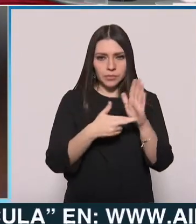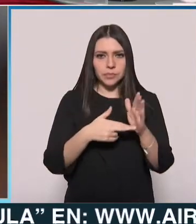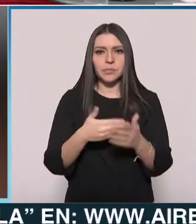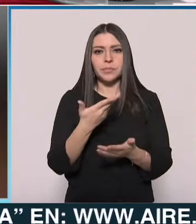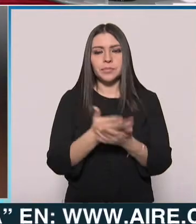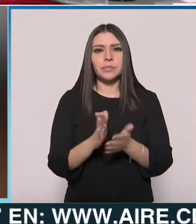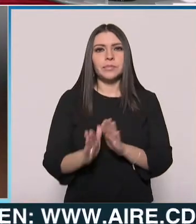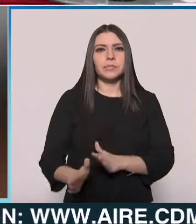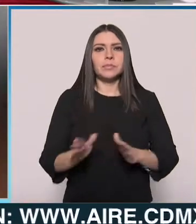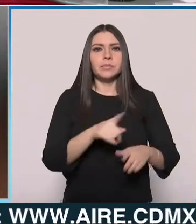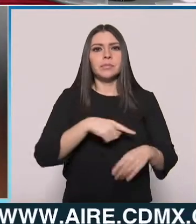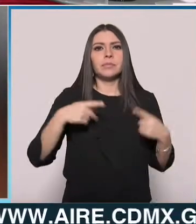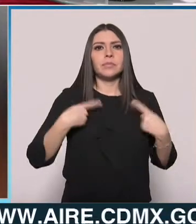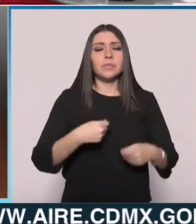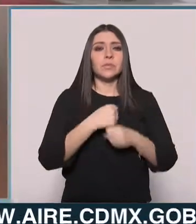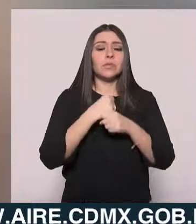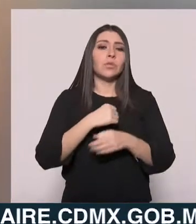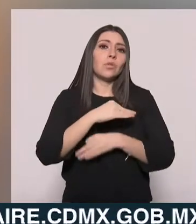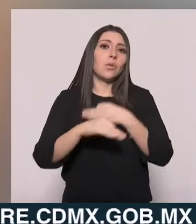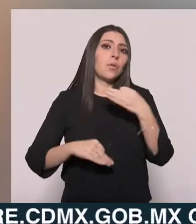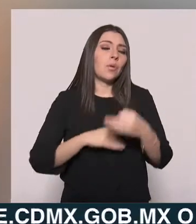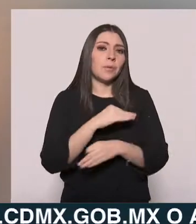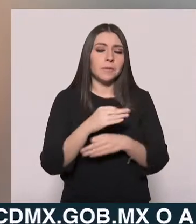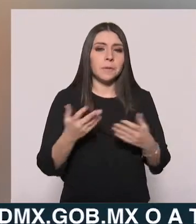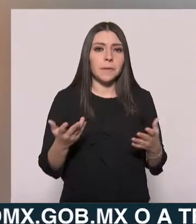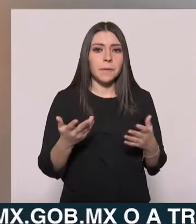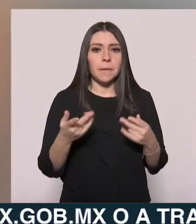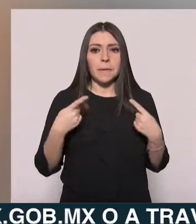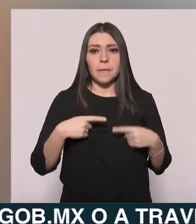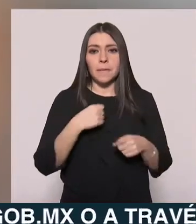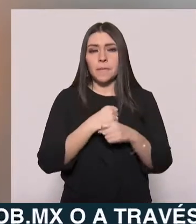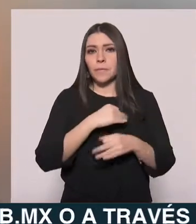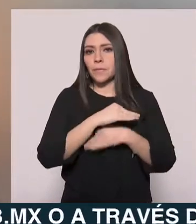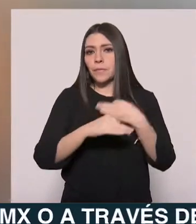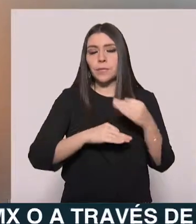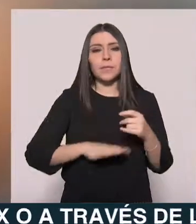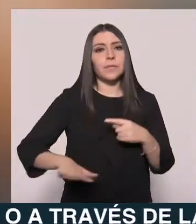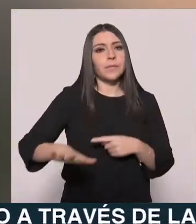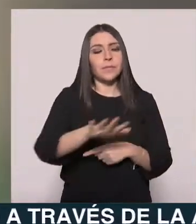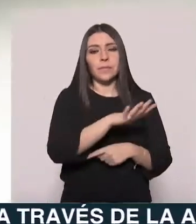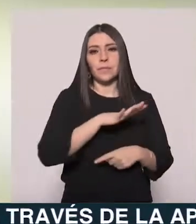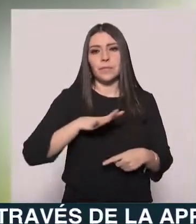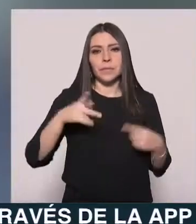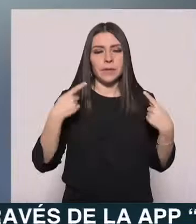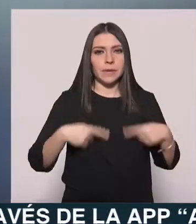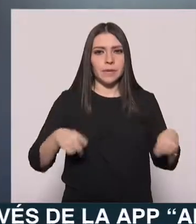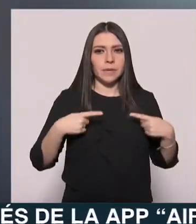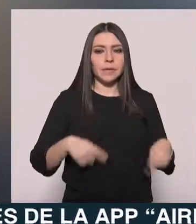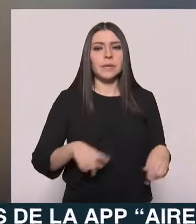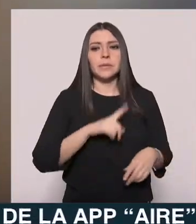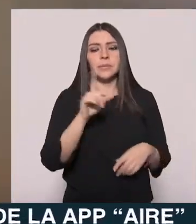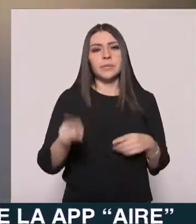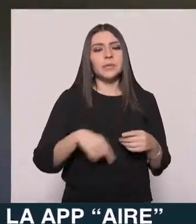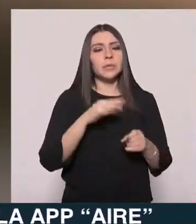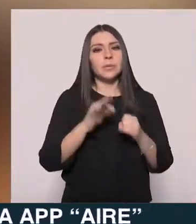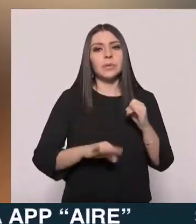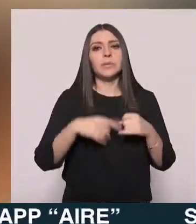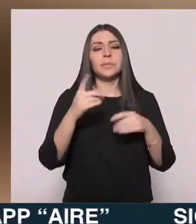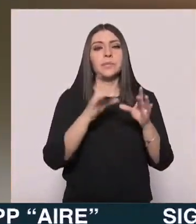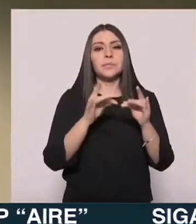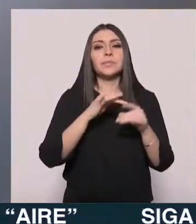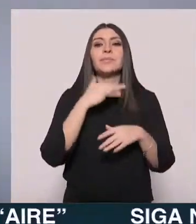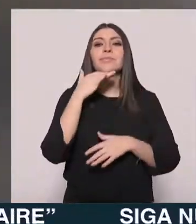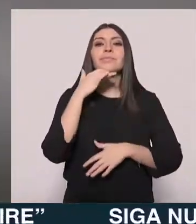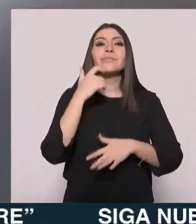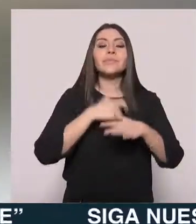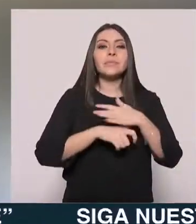es que las víctimas somos todos. Los afectados somos toda la sociedad en el agregado. Y por último, también es importante decir que la